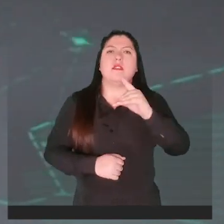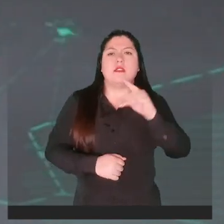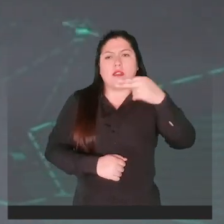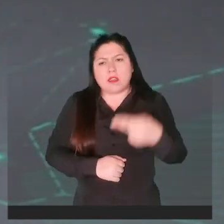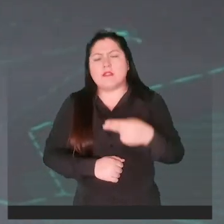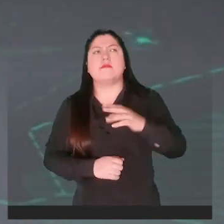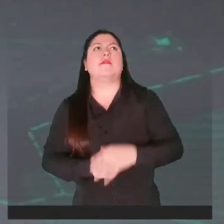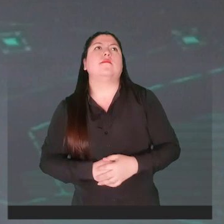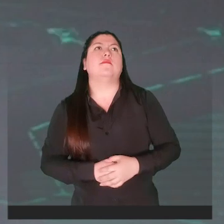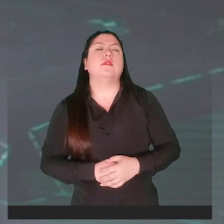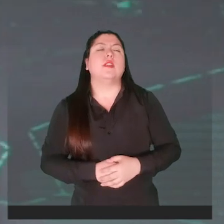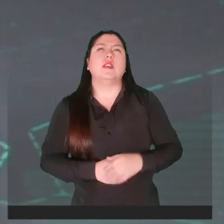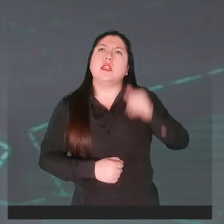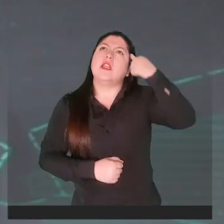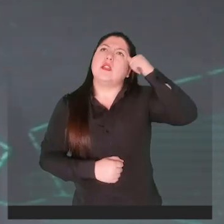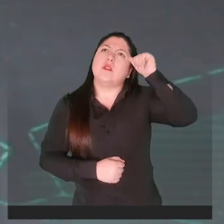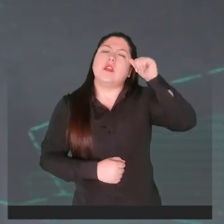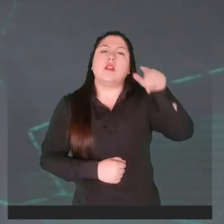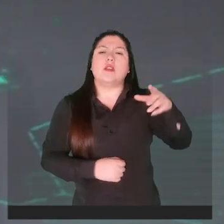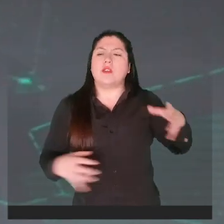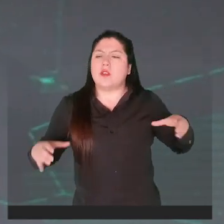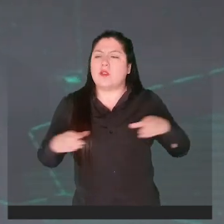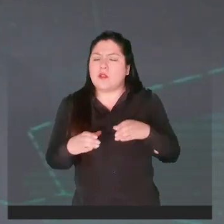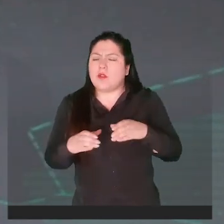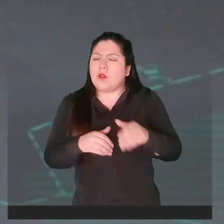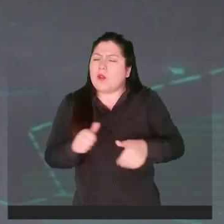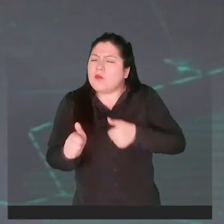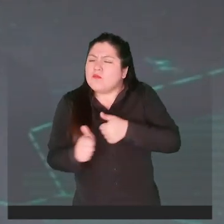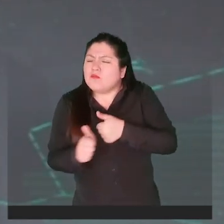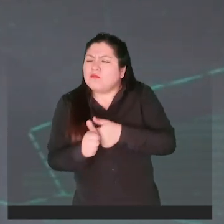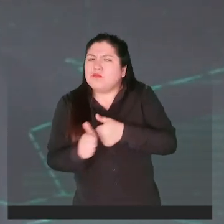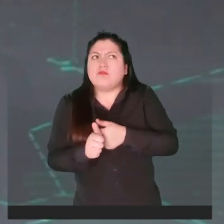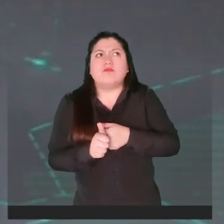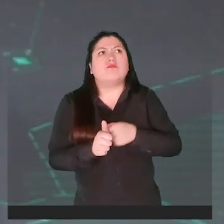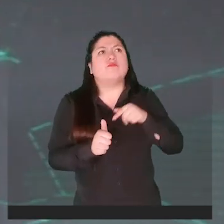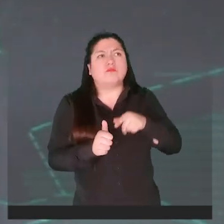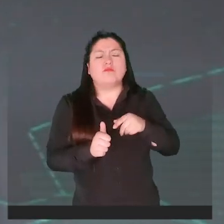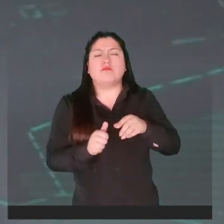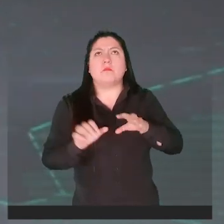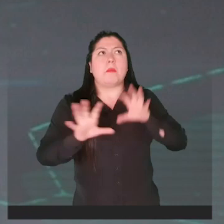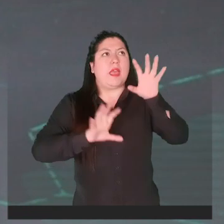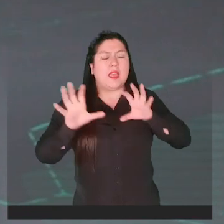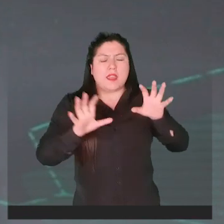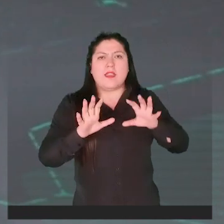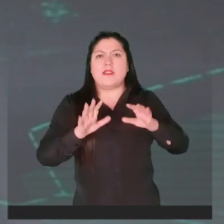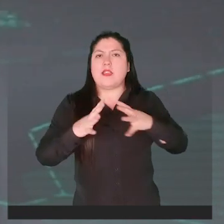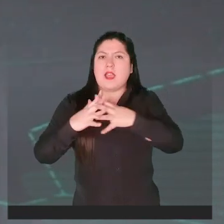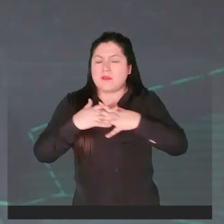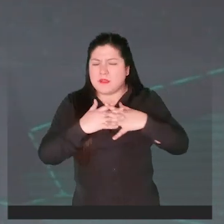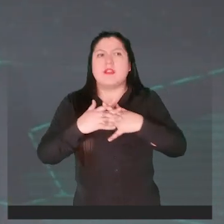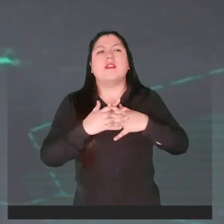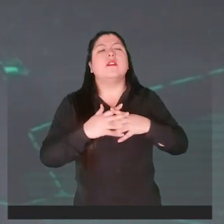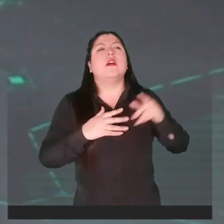IIDH. Y recuerdo también cómo las propias misiones de observación de la Organización de Estados Americanos, valorando el